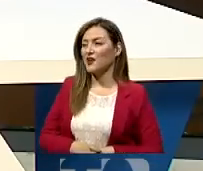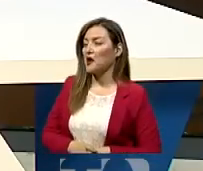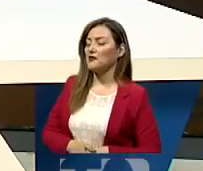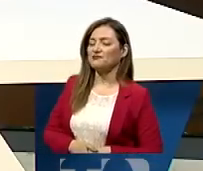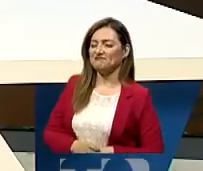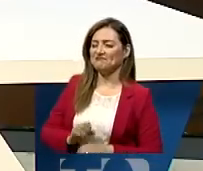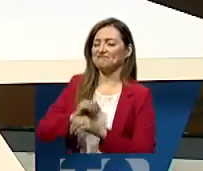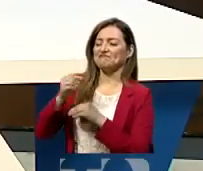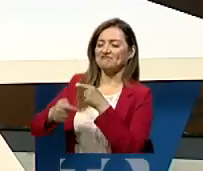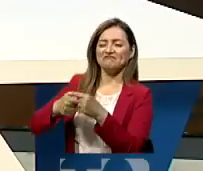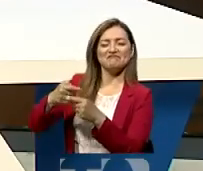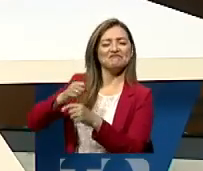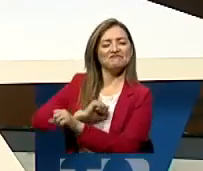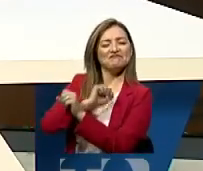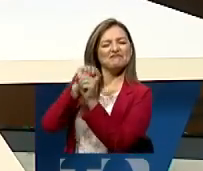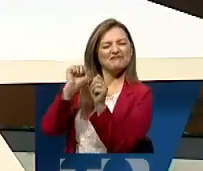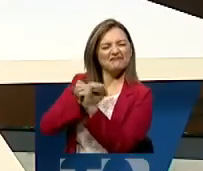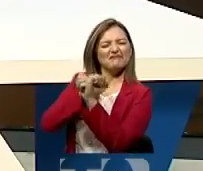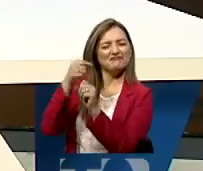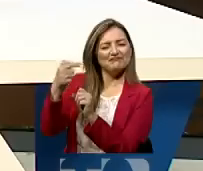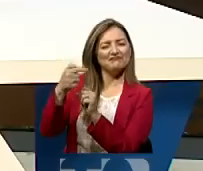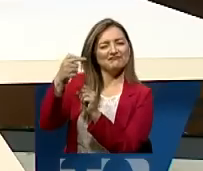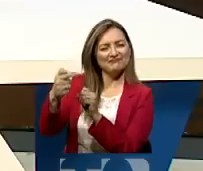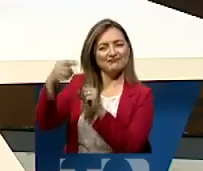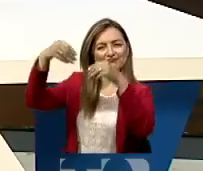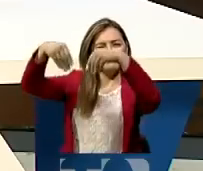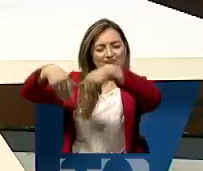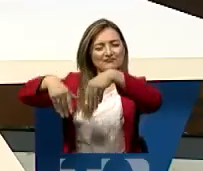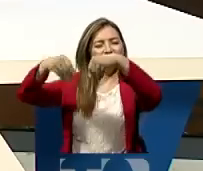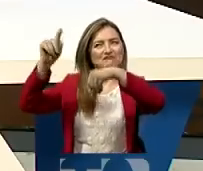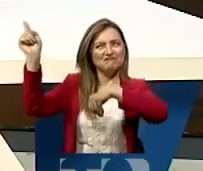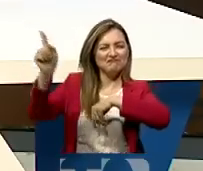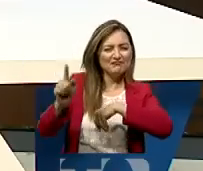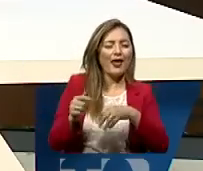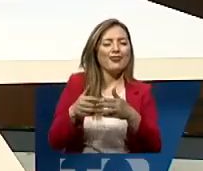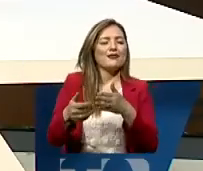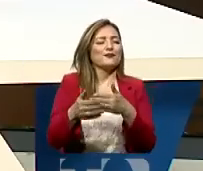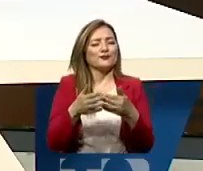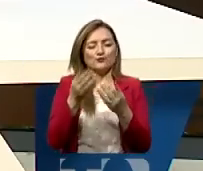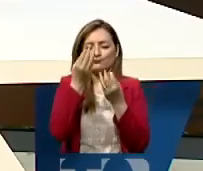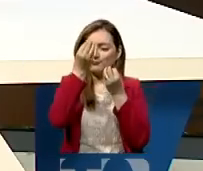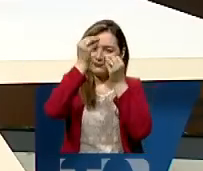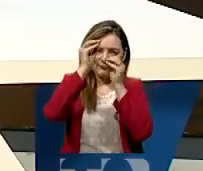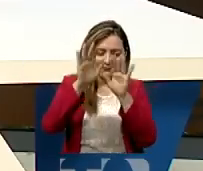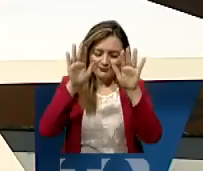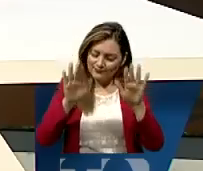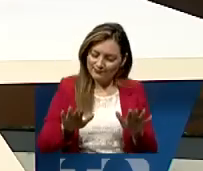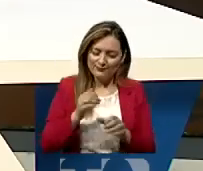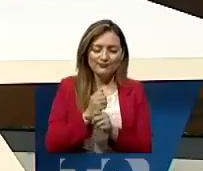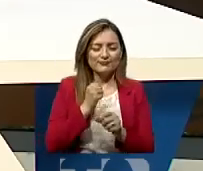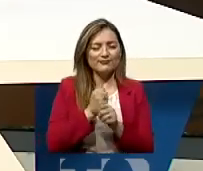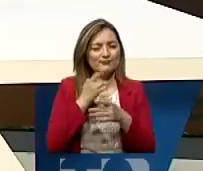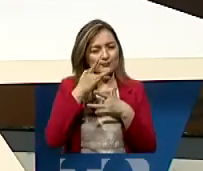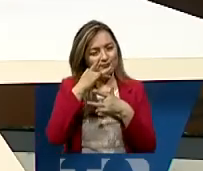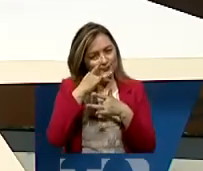llueva, truene, relampague, estamos aquí al pie del cañón, por supuesto, para informarles. Qué gusto saludarles en esta